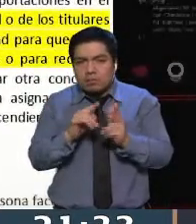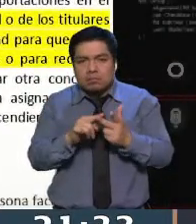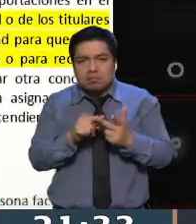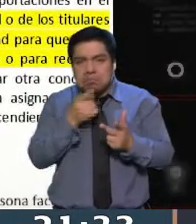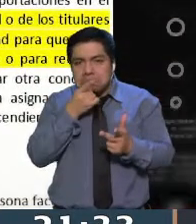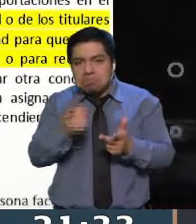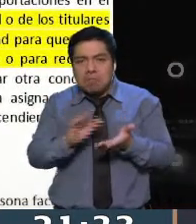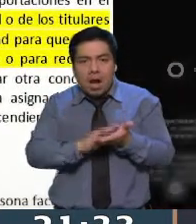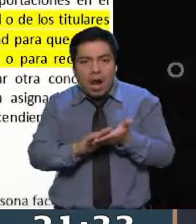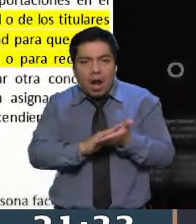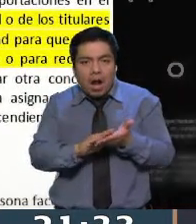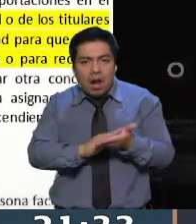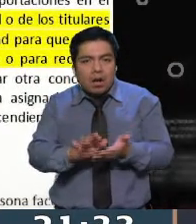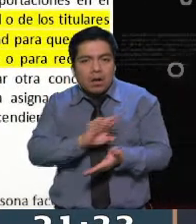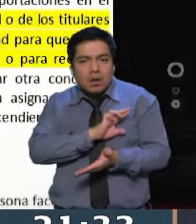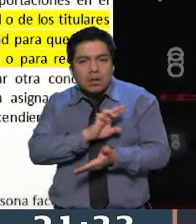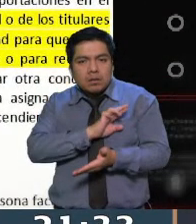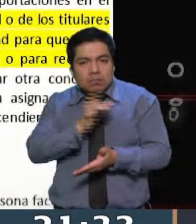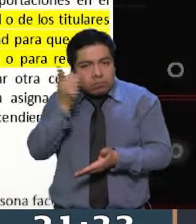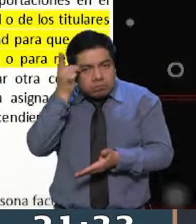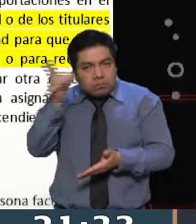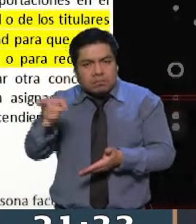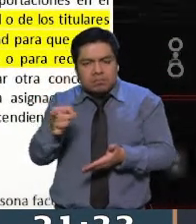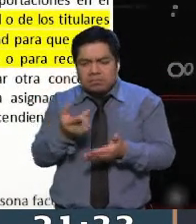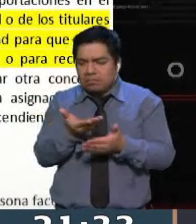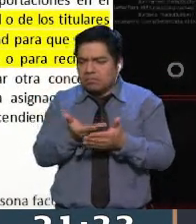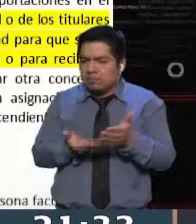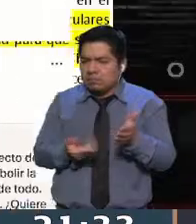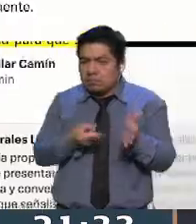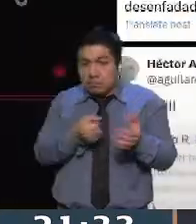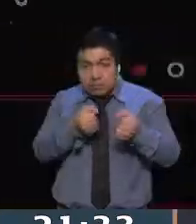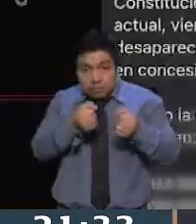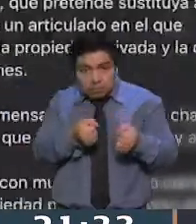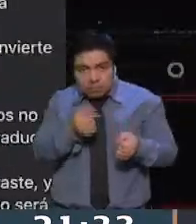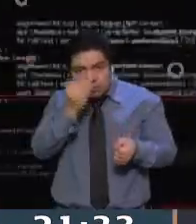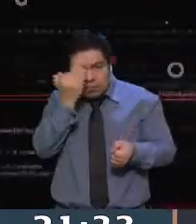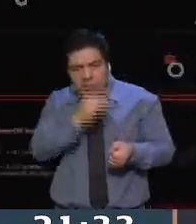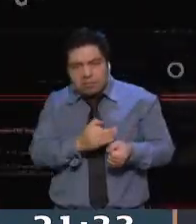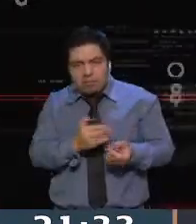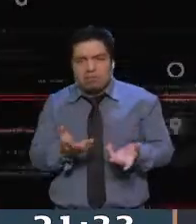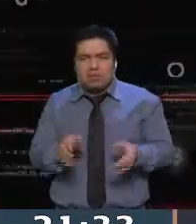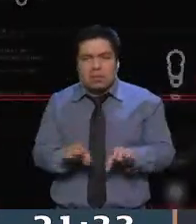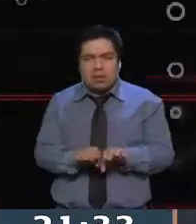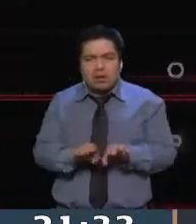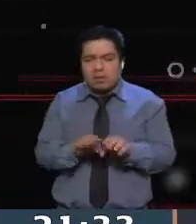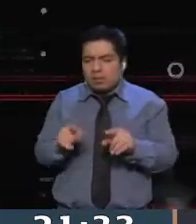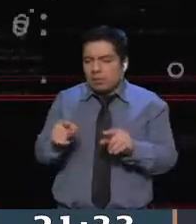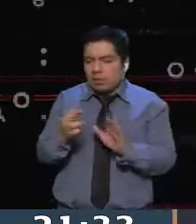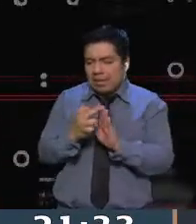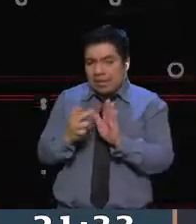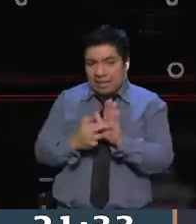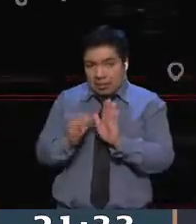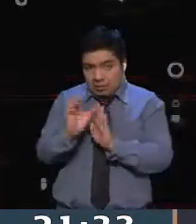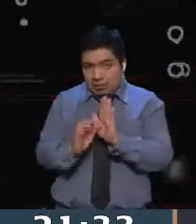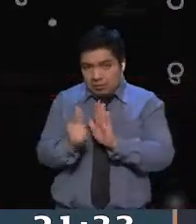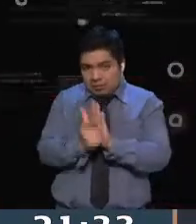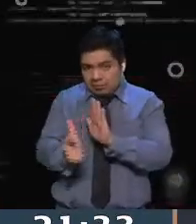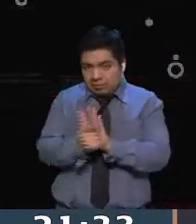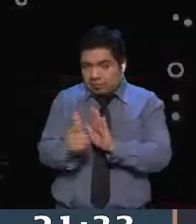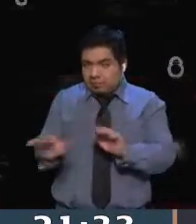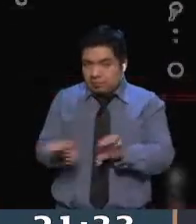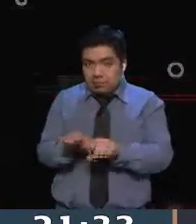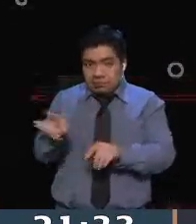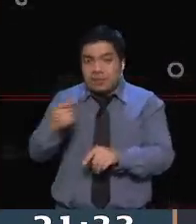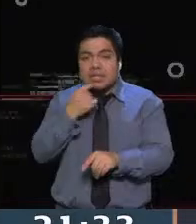eliminación de la propiedad privada. Estos comunicadores aseguraron falsamente que entre los cambios constitucionales presentados